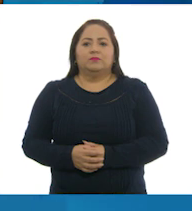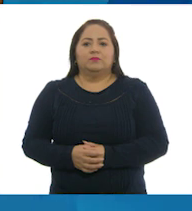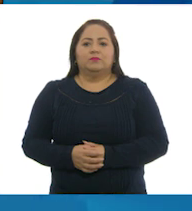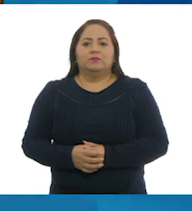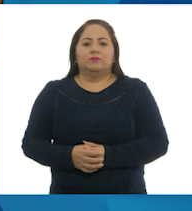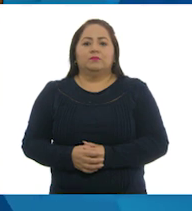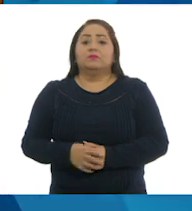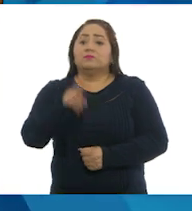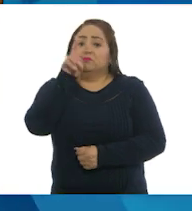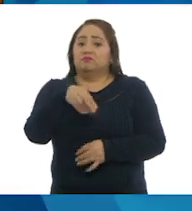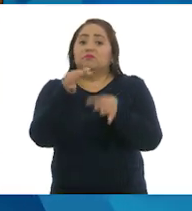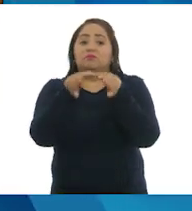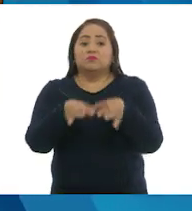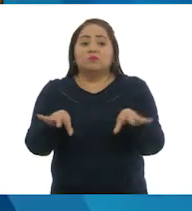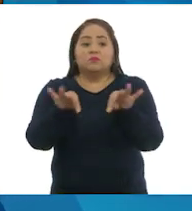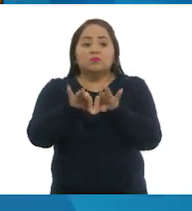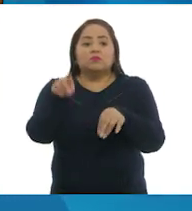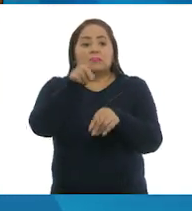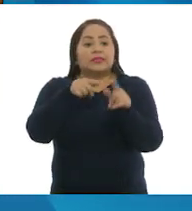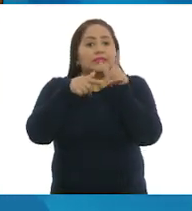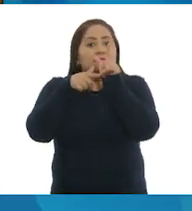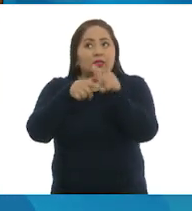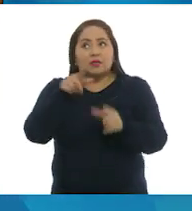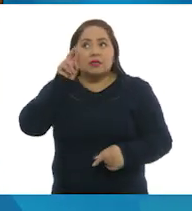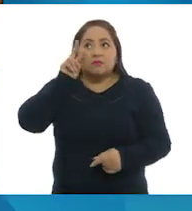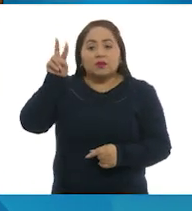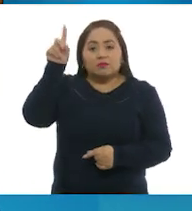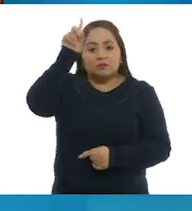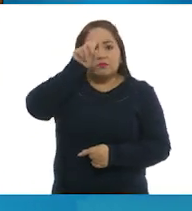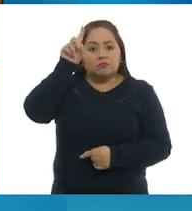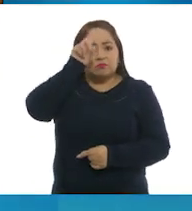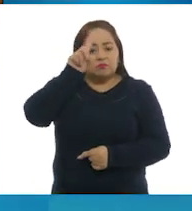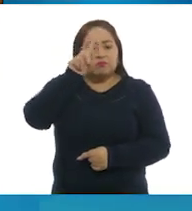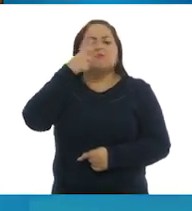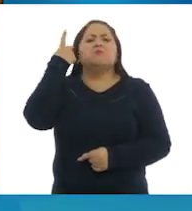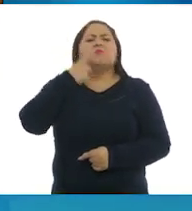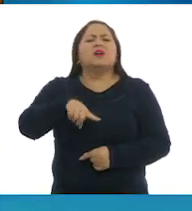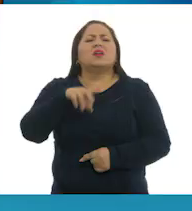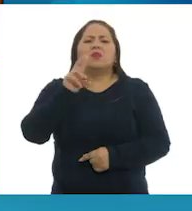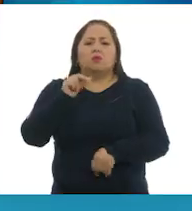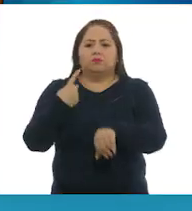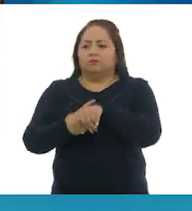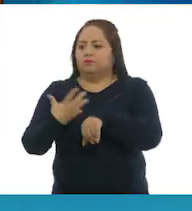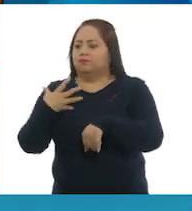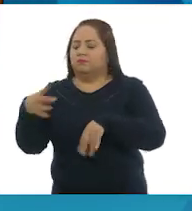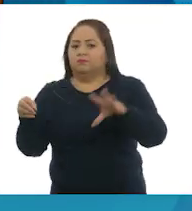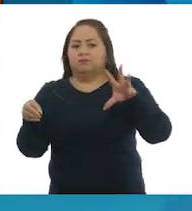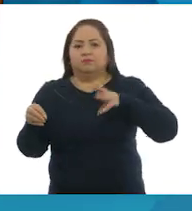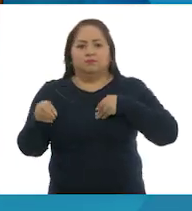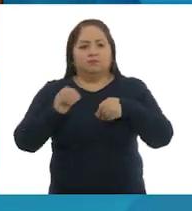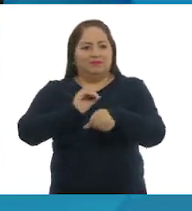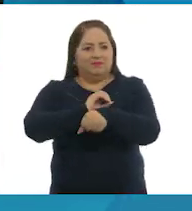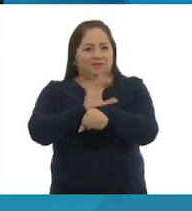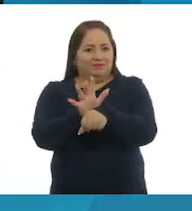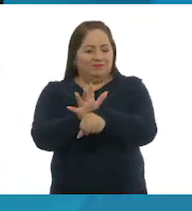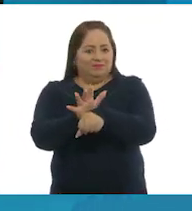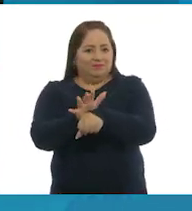Es muy importante continuar con las recomendaciones para evitar contagios de COVID.